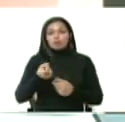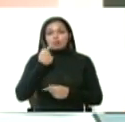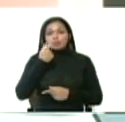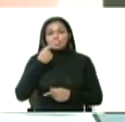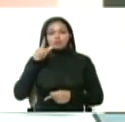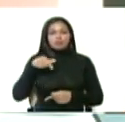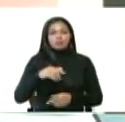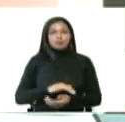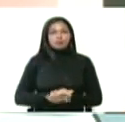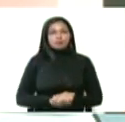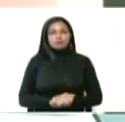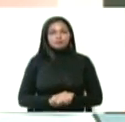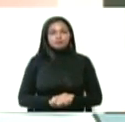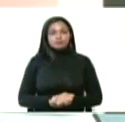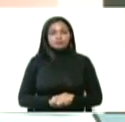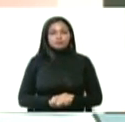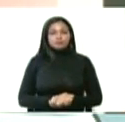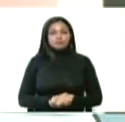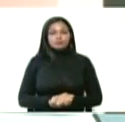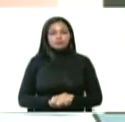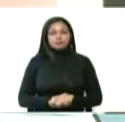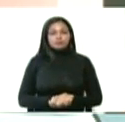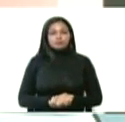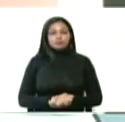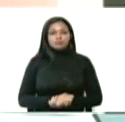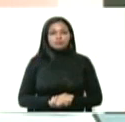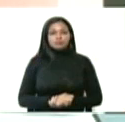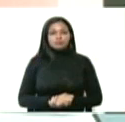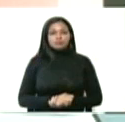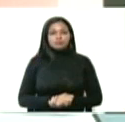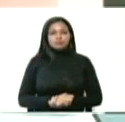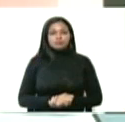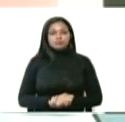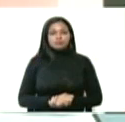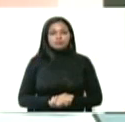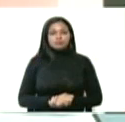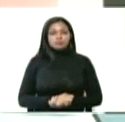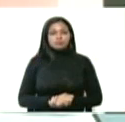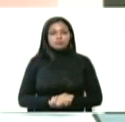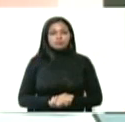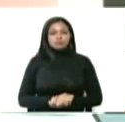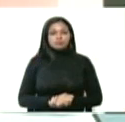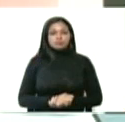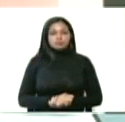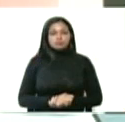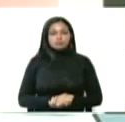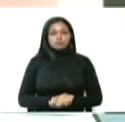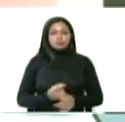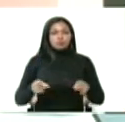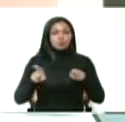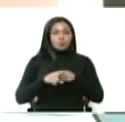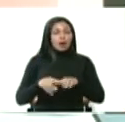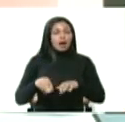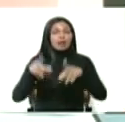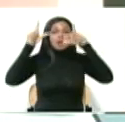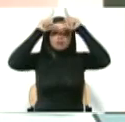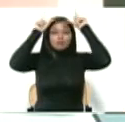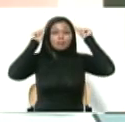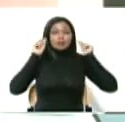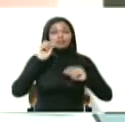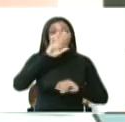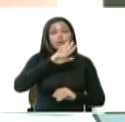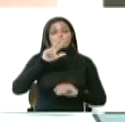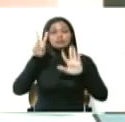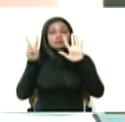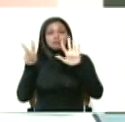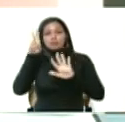tratamiento. Igualmente, una enfermera de 57